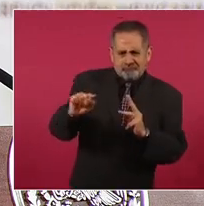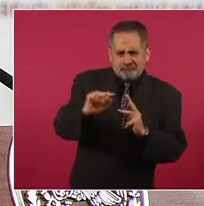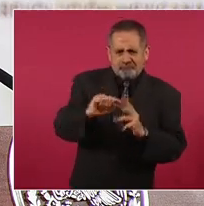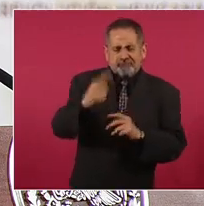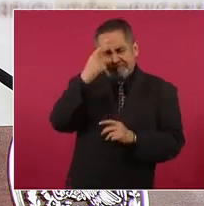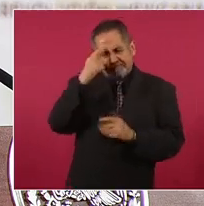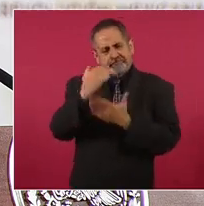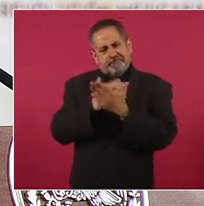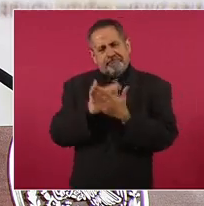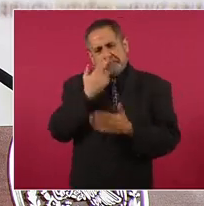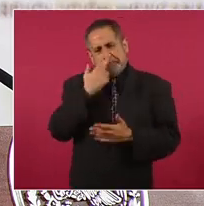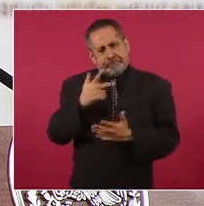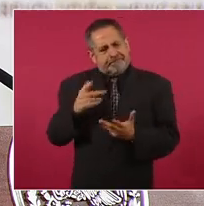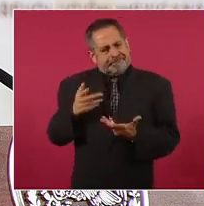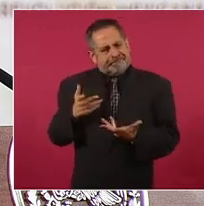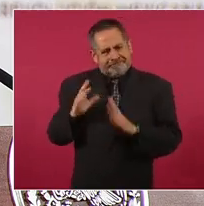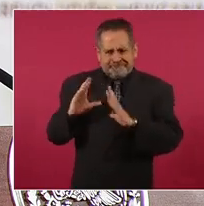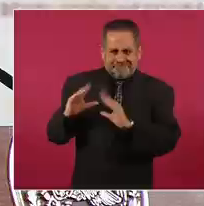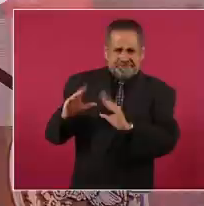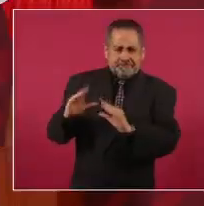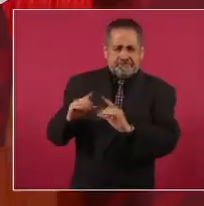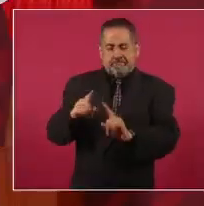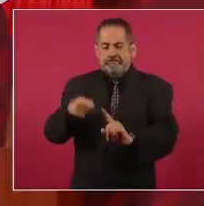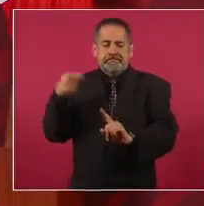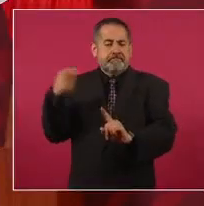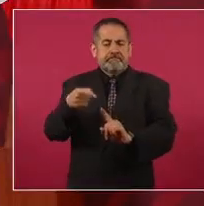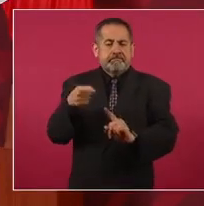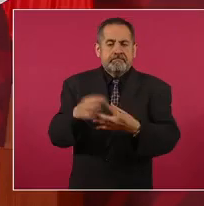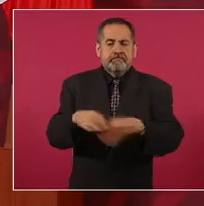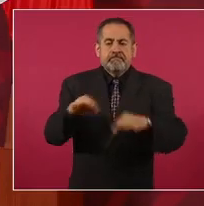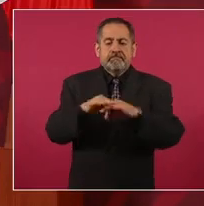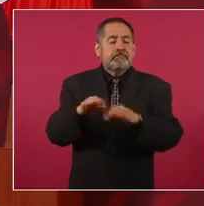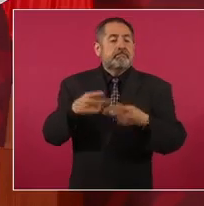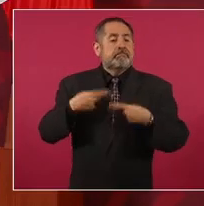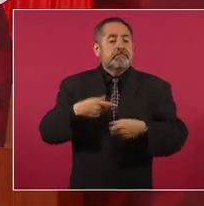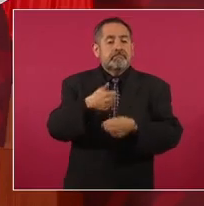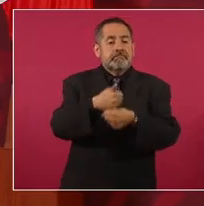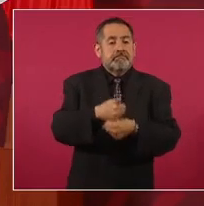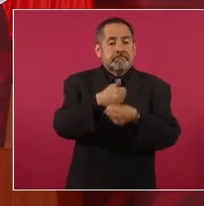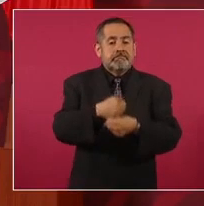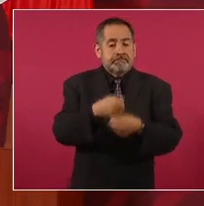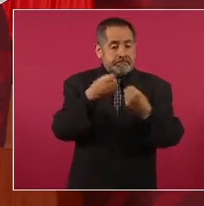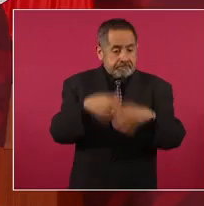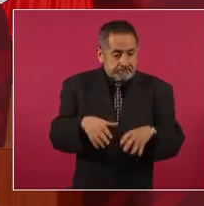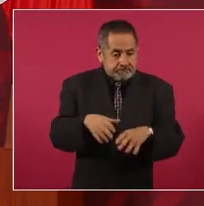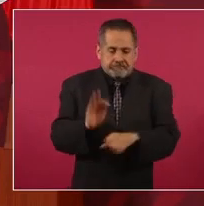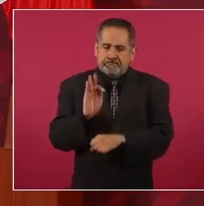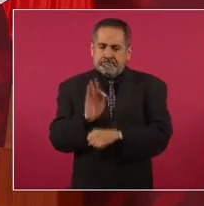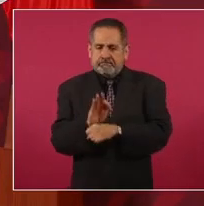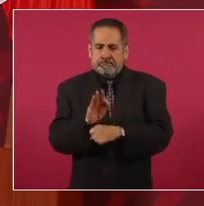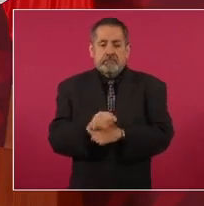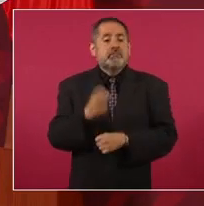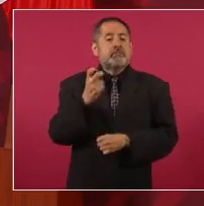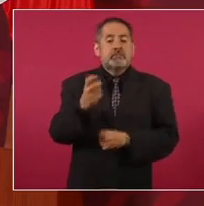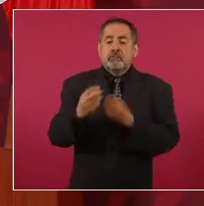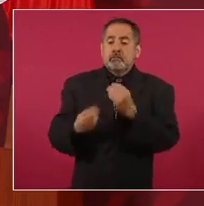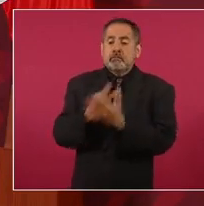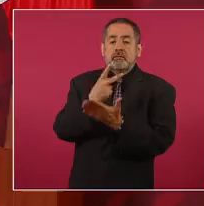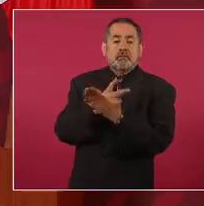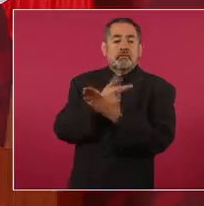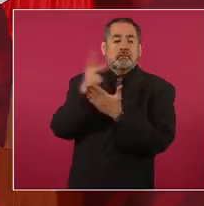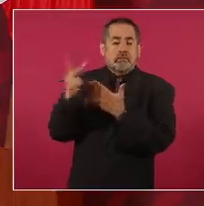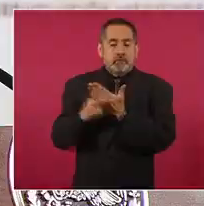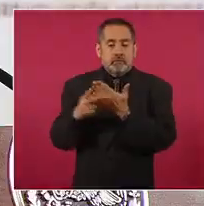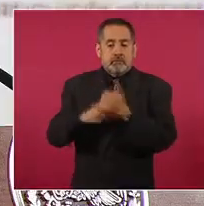situación, poniendo siempre en el centro de la atención a las víctimas. Y para ello se creó el Programa Nacional de